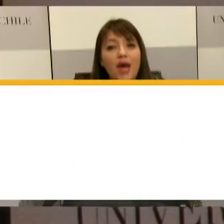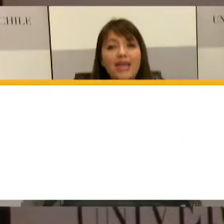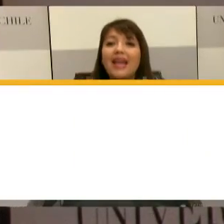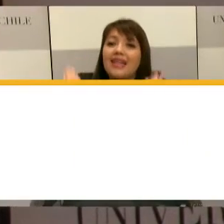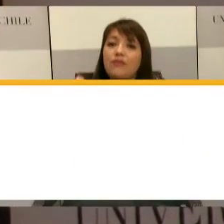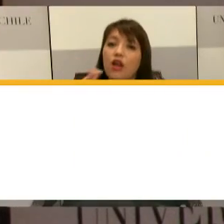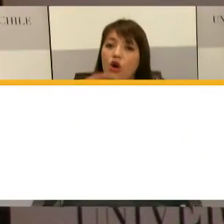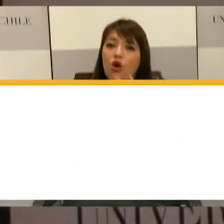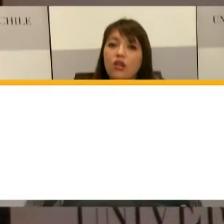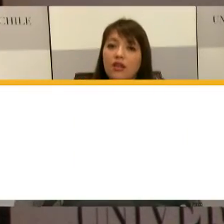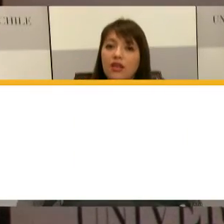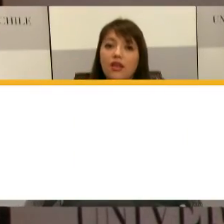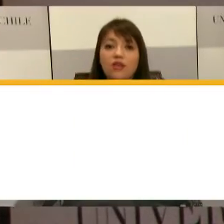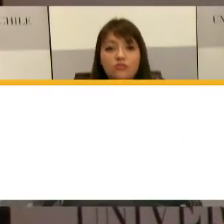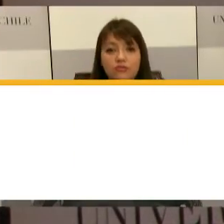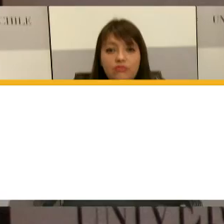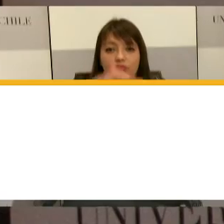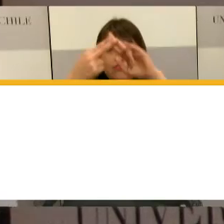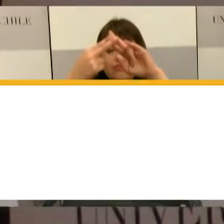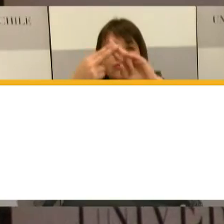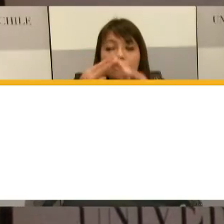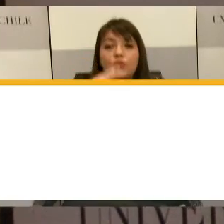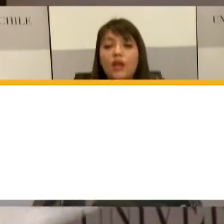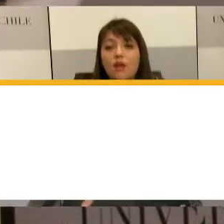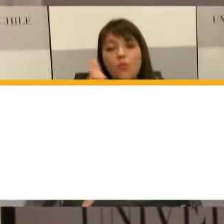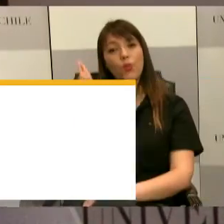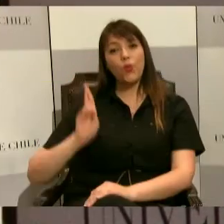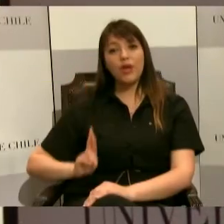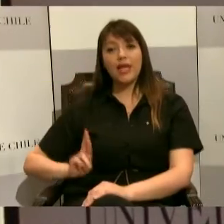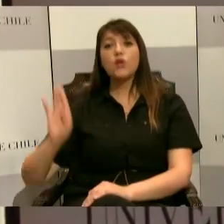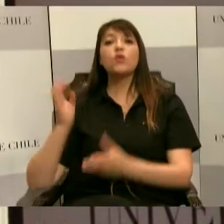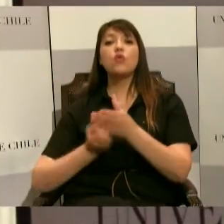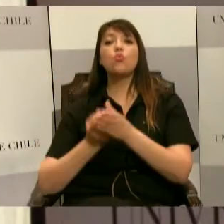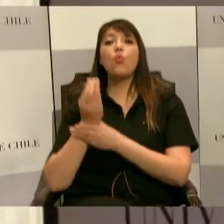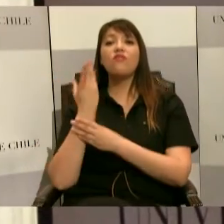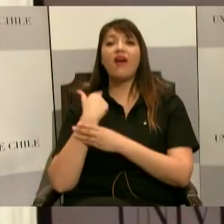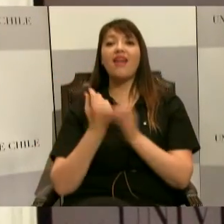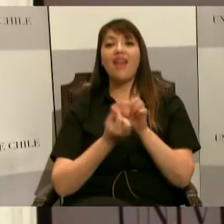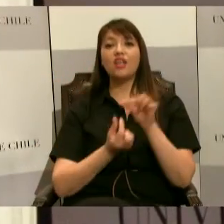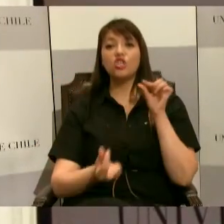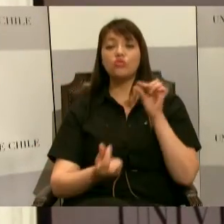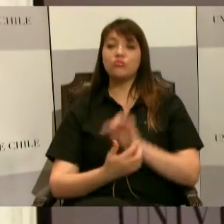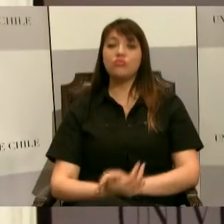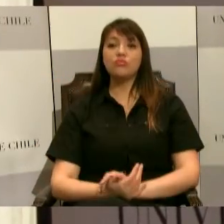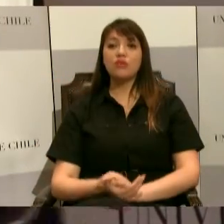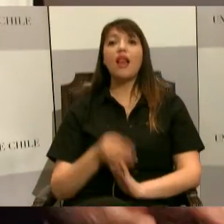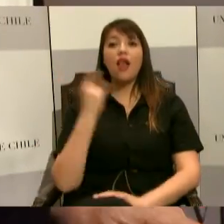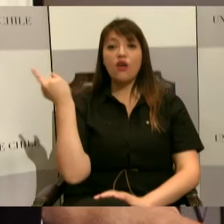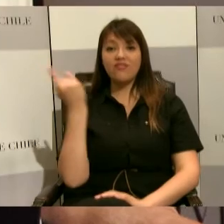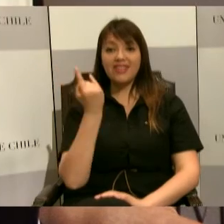para contribuir a la construcción de una república y de una nueva nación. La